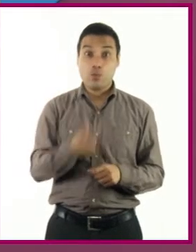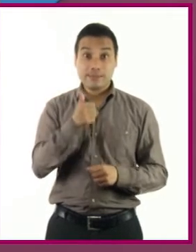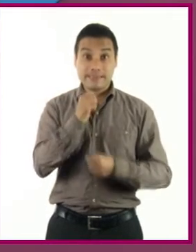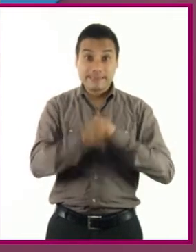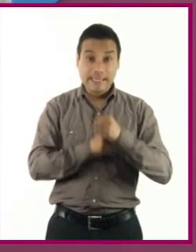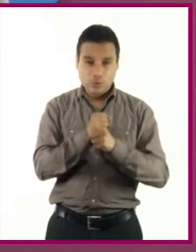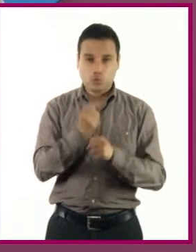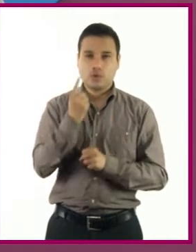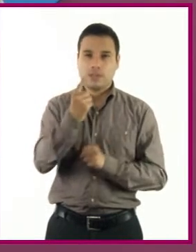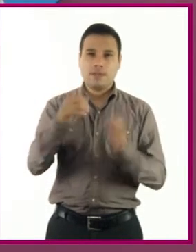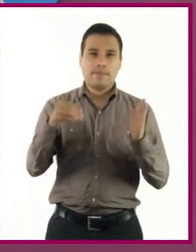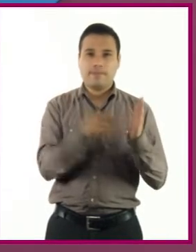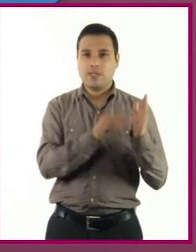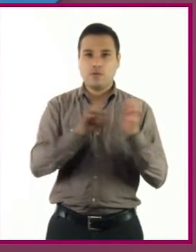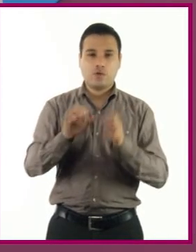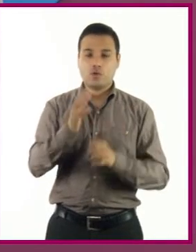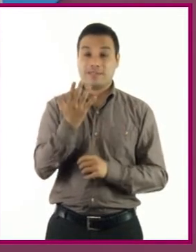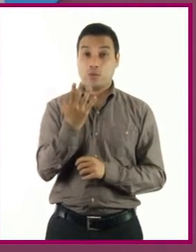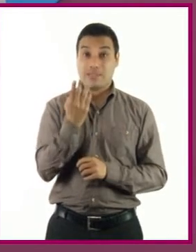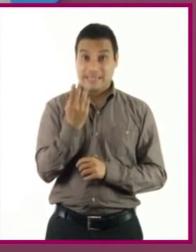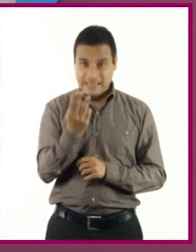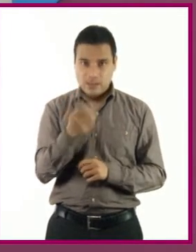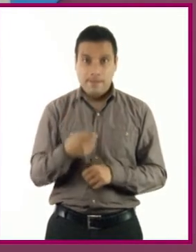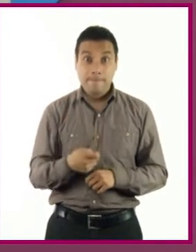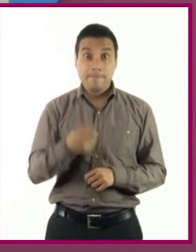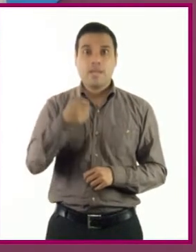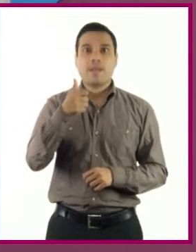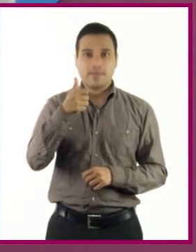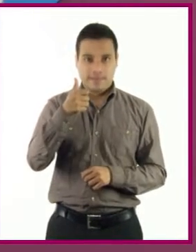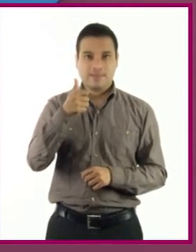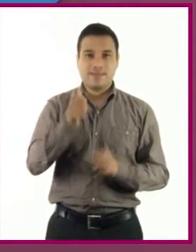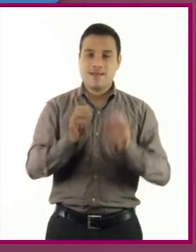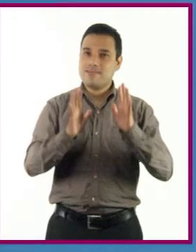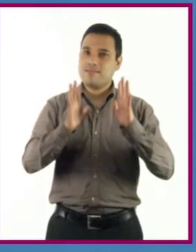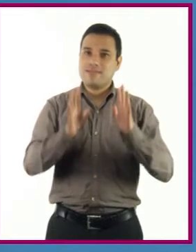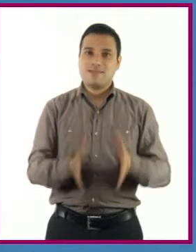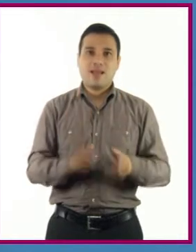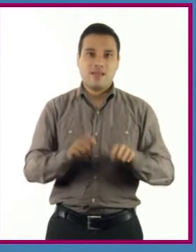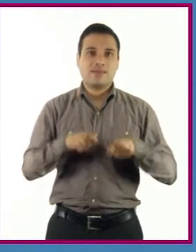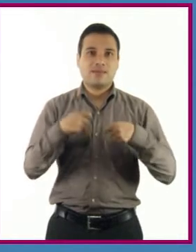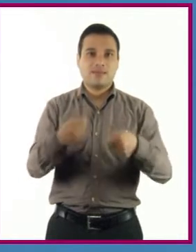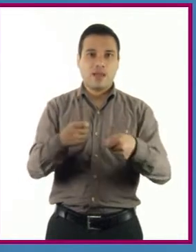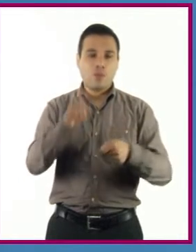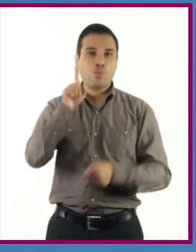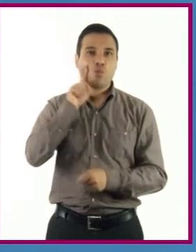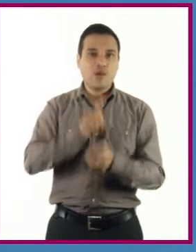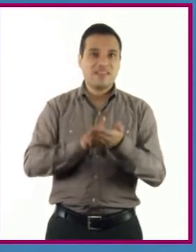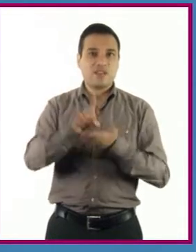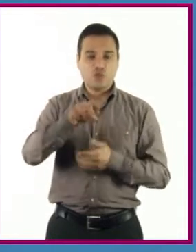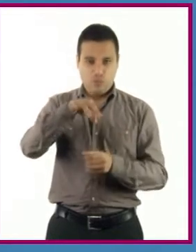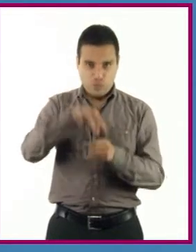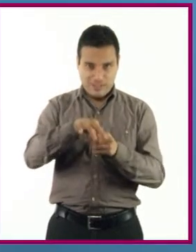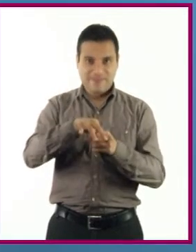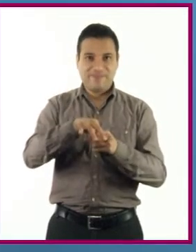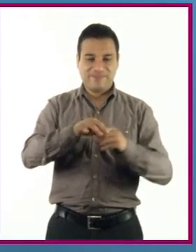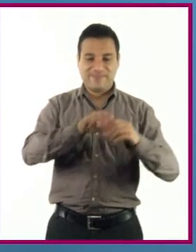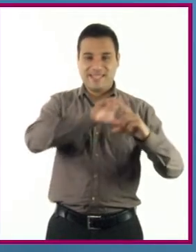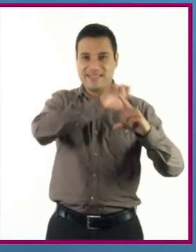en 1953, por primera vez obtuvimos el derecho a votar en las elecciones